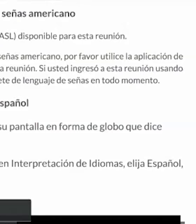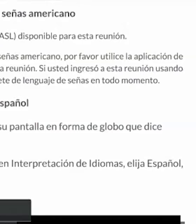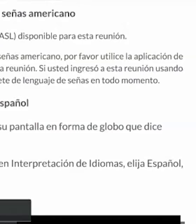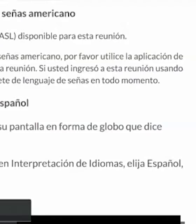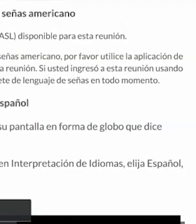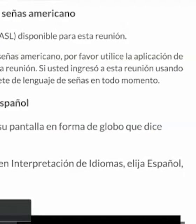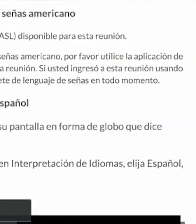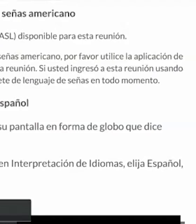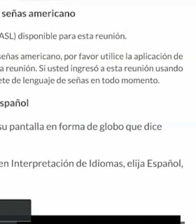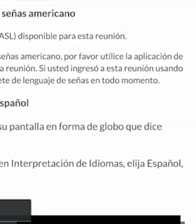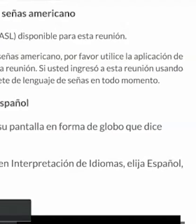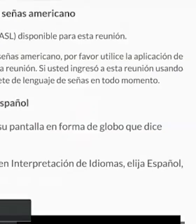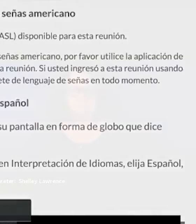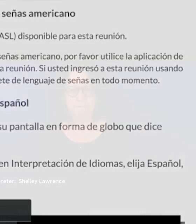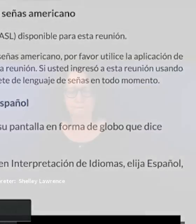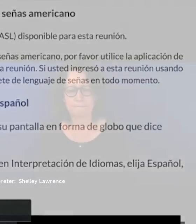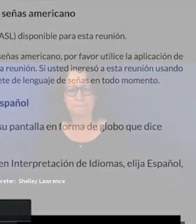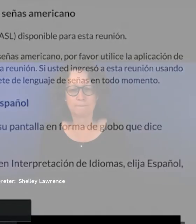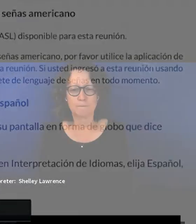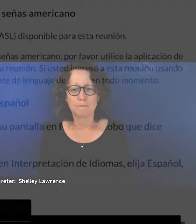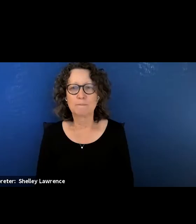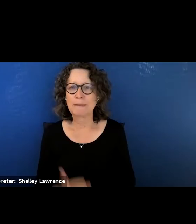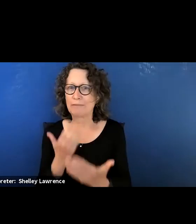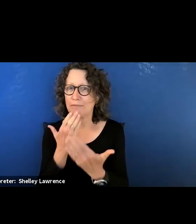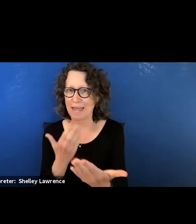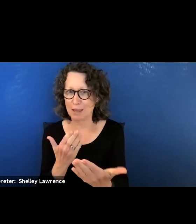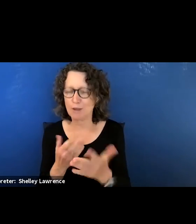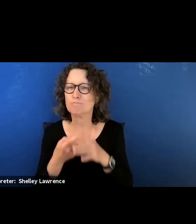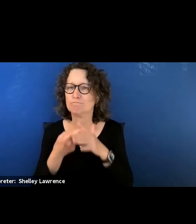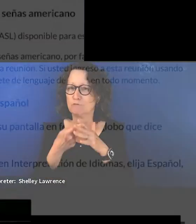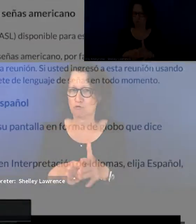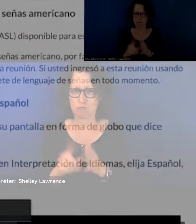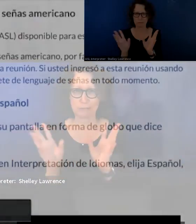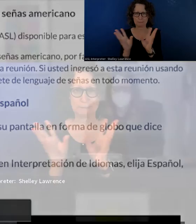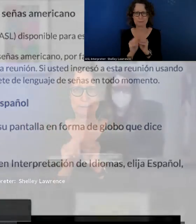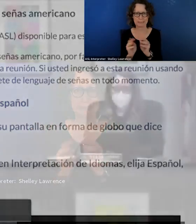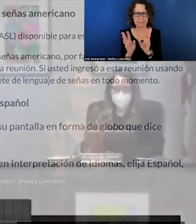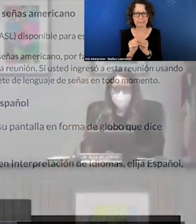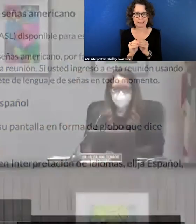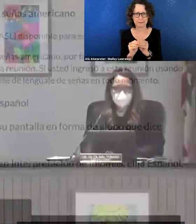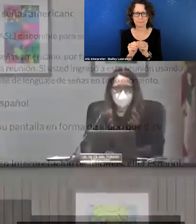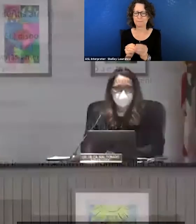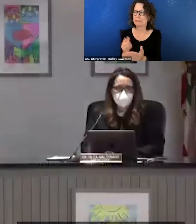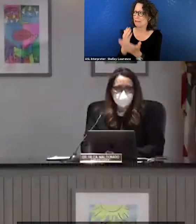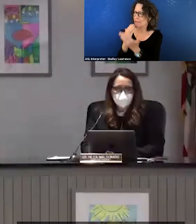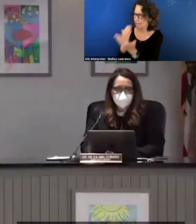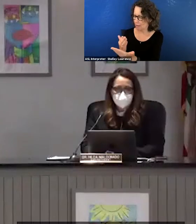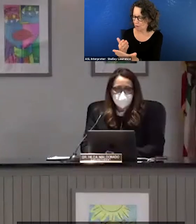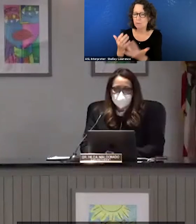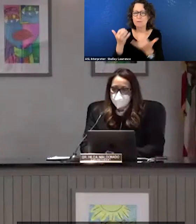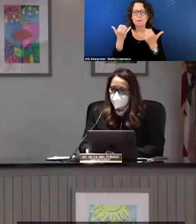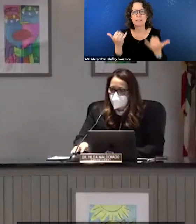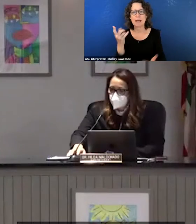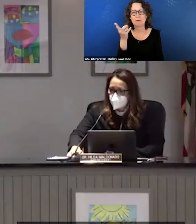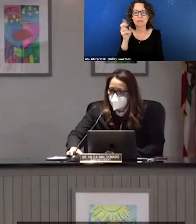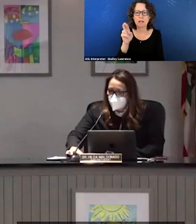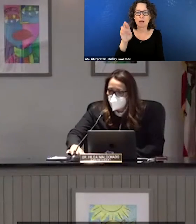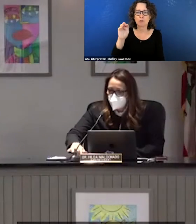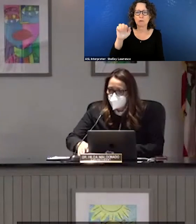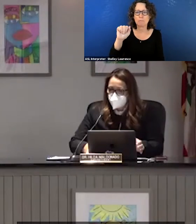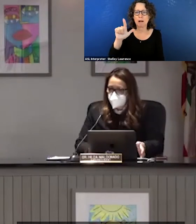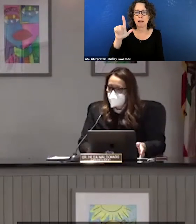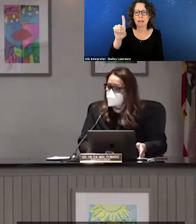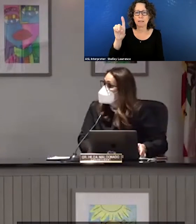paso moderado. Gracias. Thank you. We may begin. Gracias. Podemos comenzar. Gracias. Y ahora,